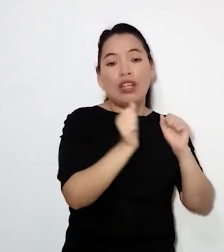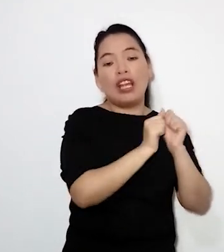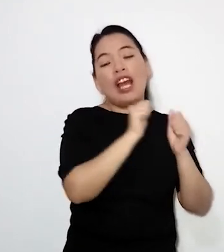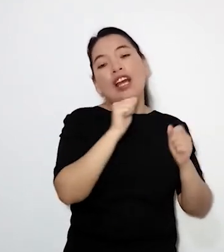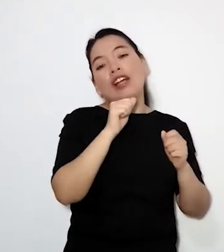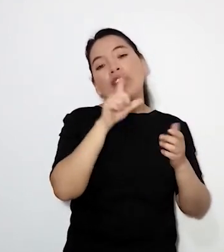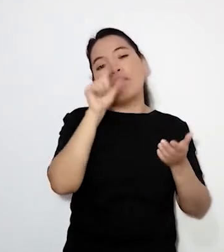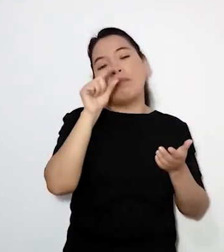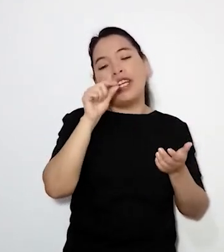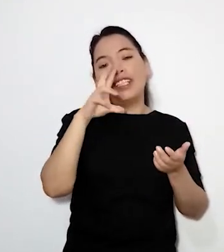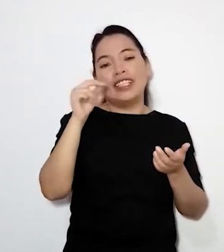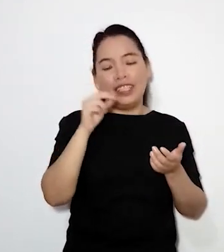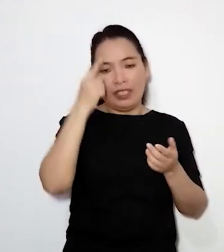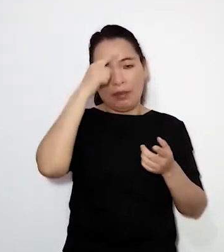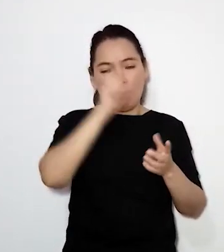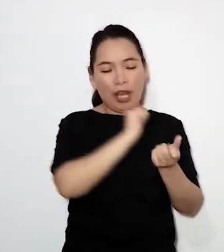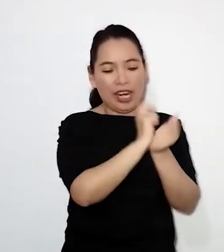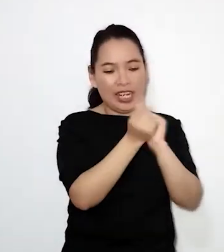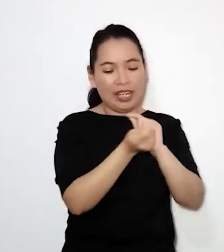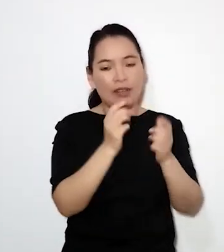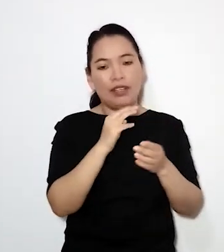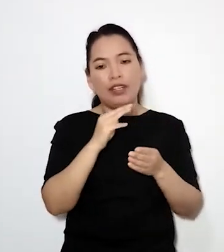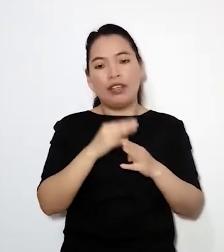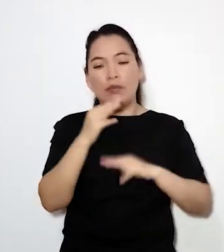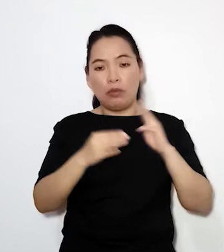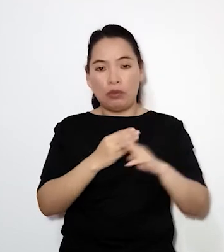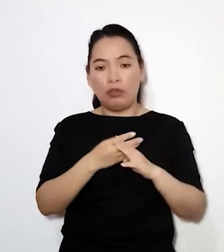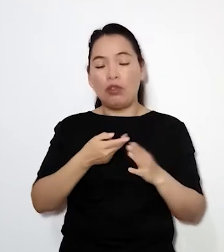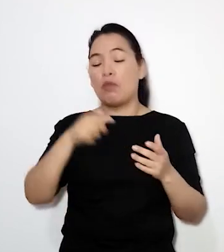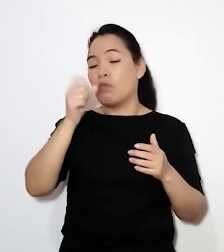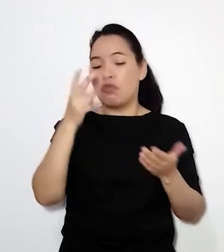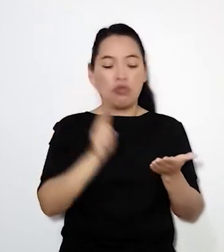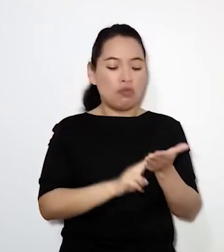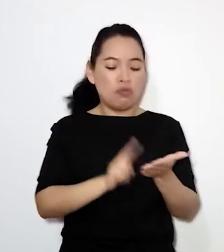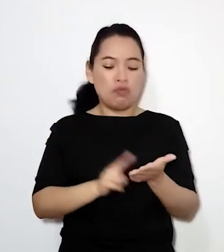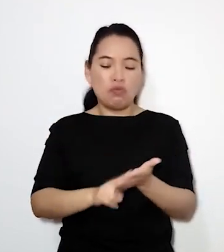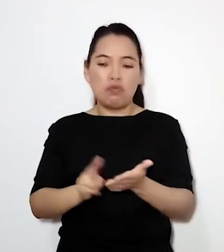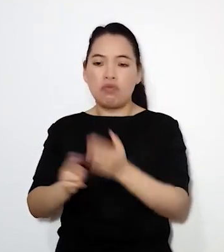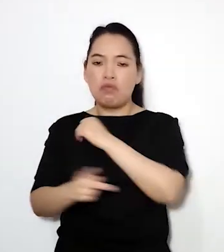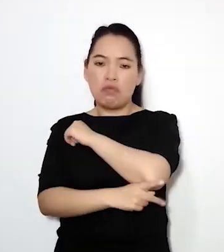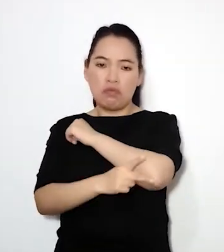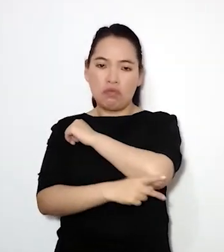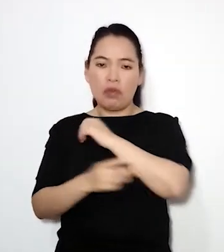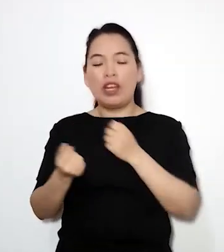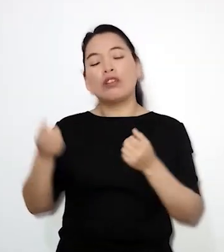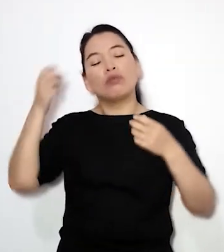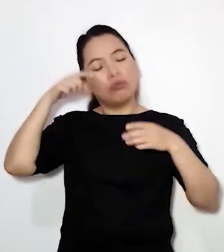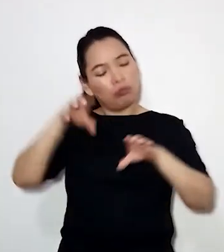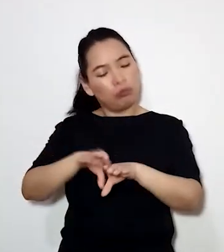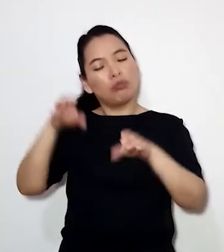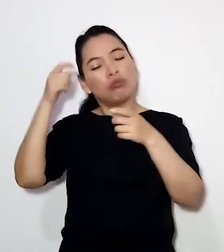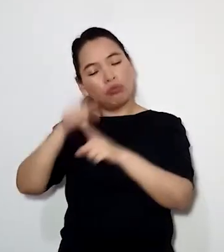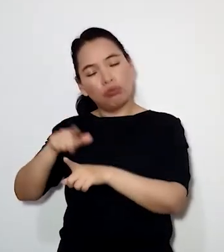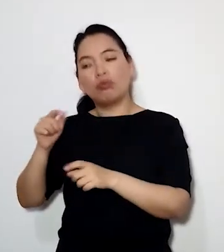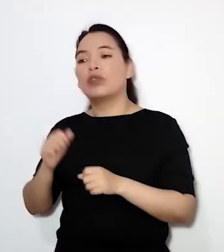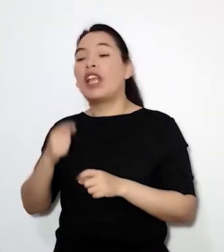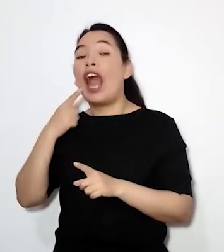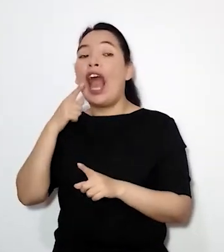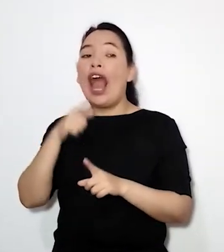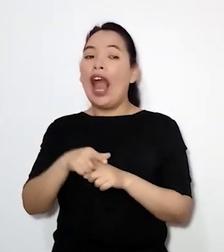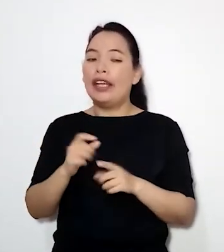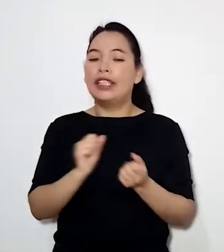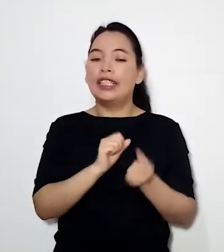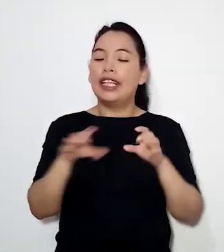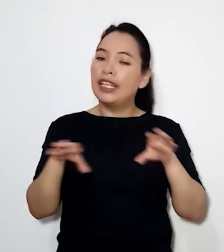fue signada por los países miembros que se comprometieron a dar un tratamiento prioritario al